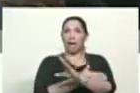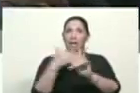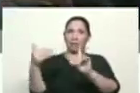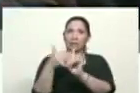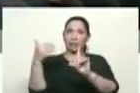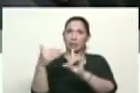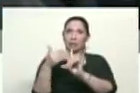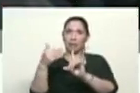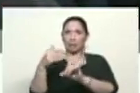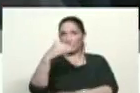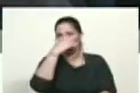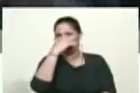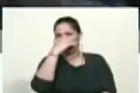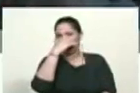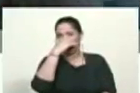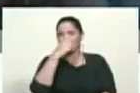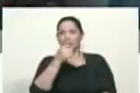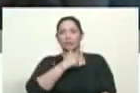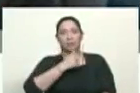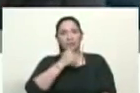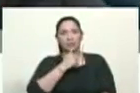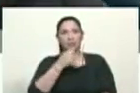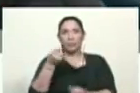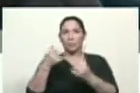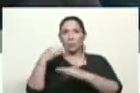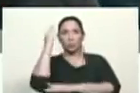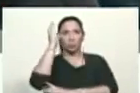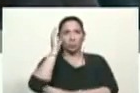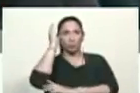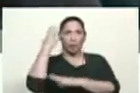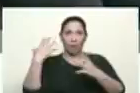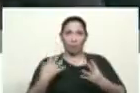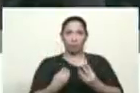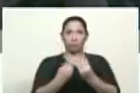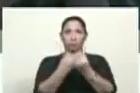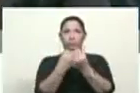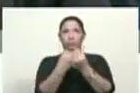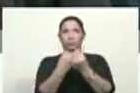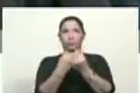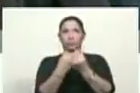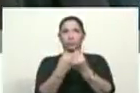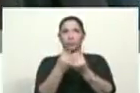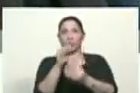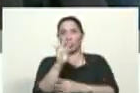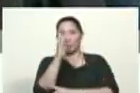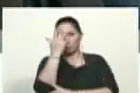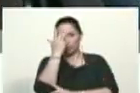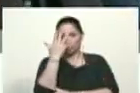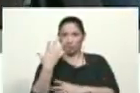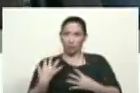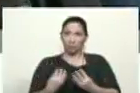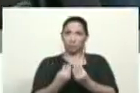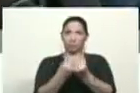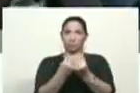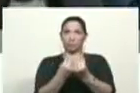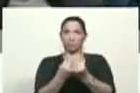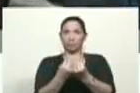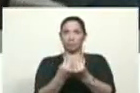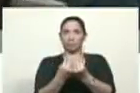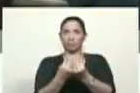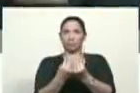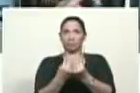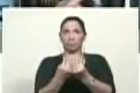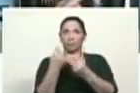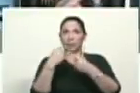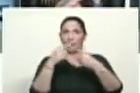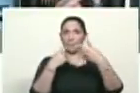con mucha conciencia y acompañado sobre todo, y a propósito del 4 de febrero, uno de los aspectos